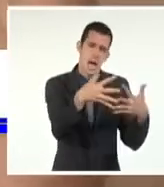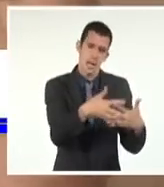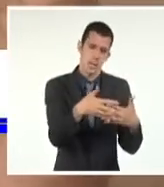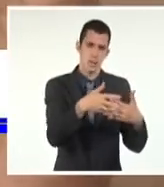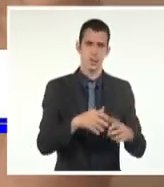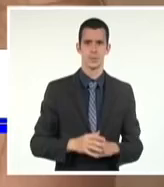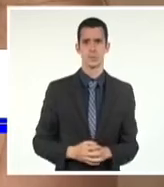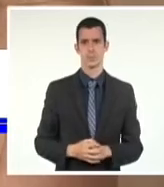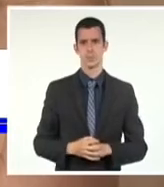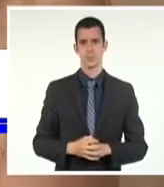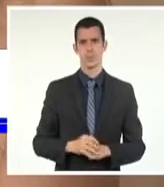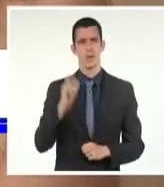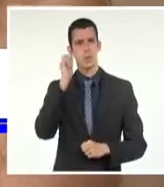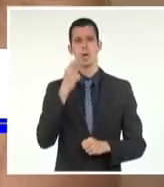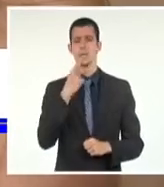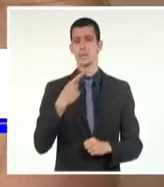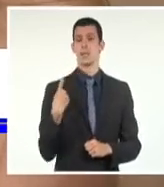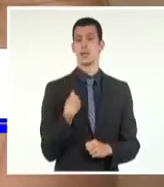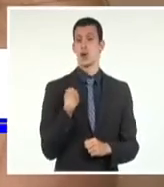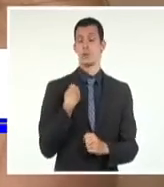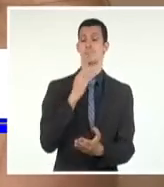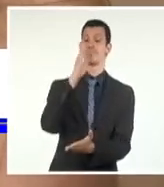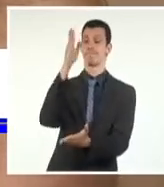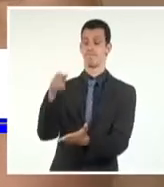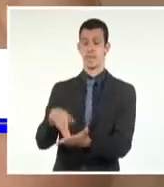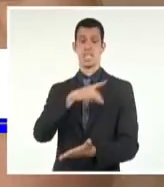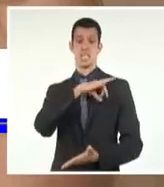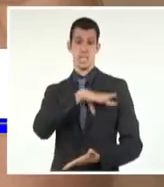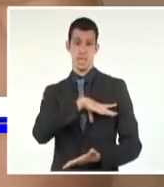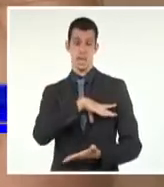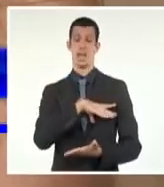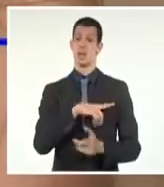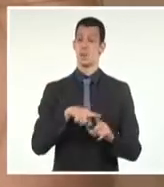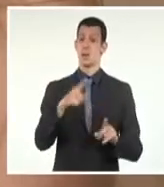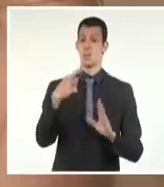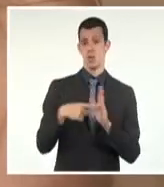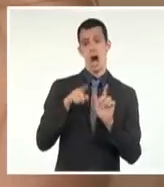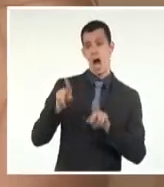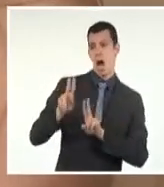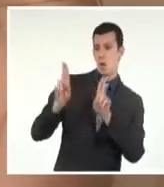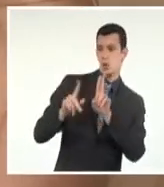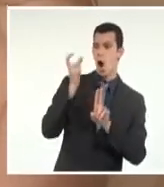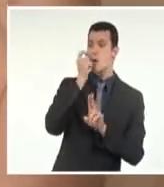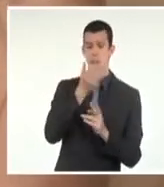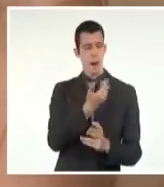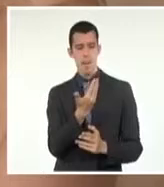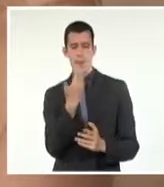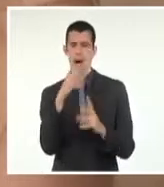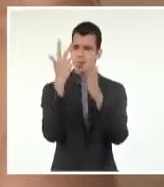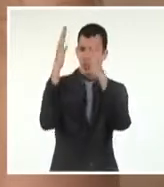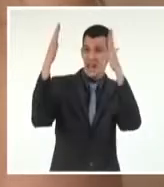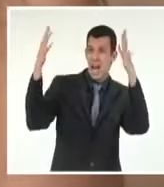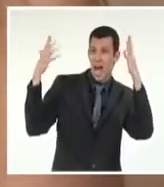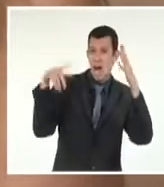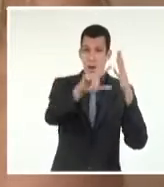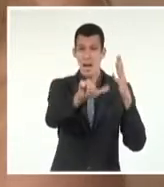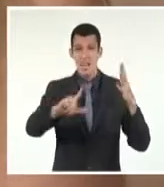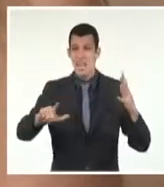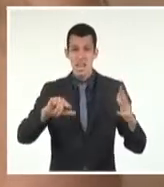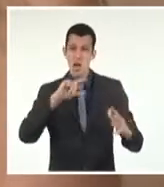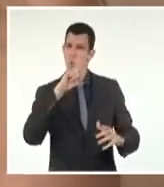selva quiero ni acordarme muy malo todo muy difícil pasando ríos todo